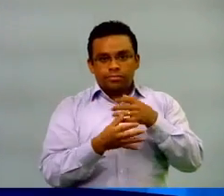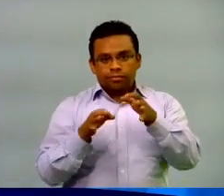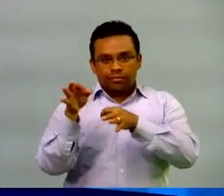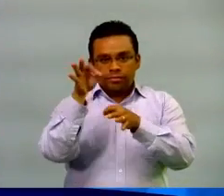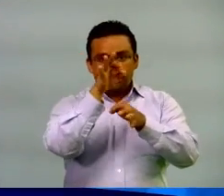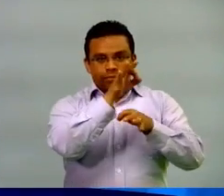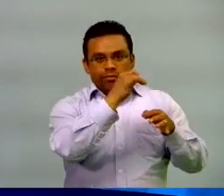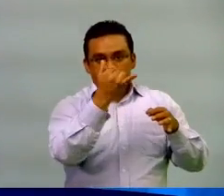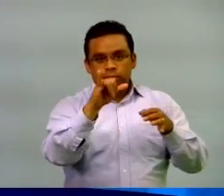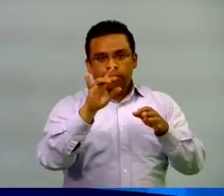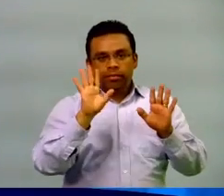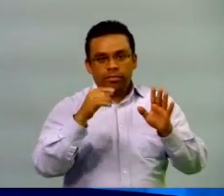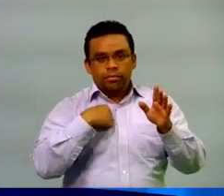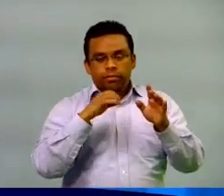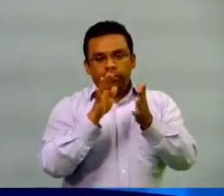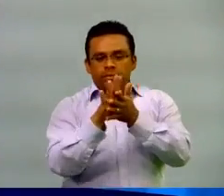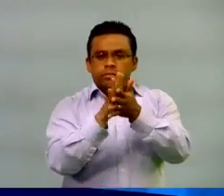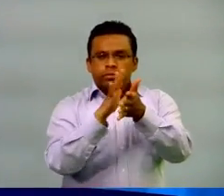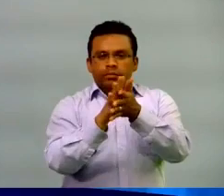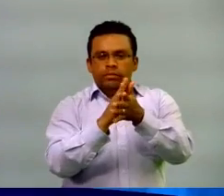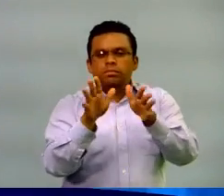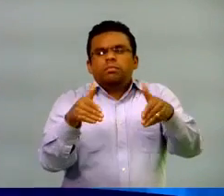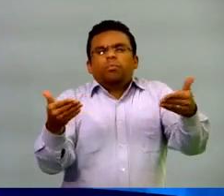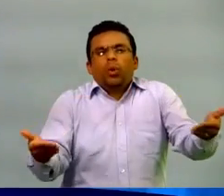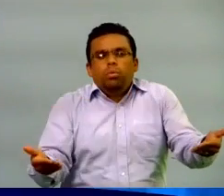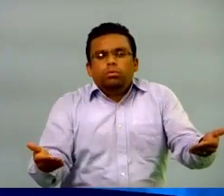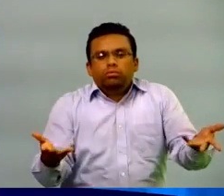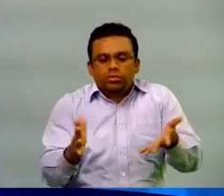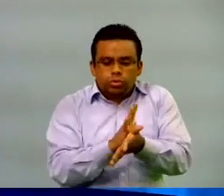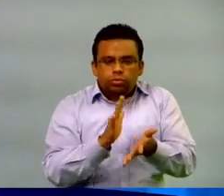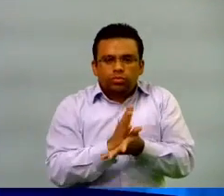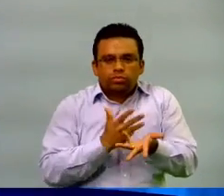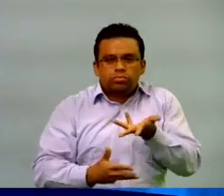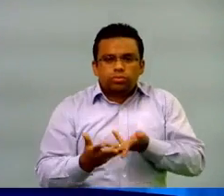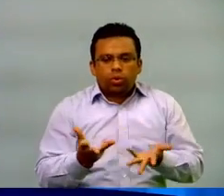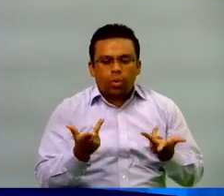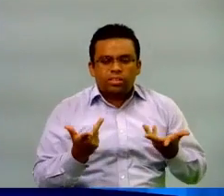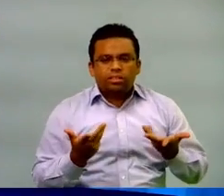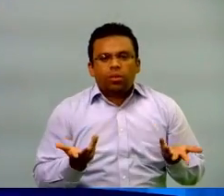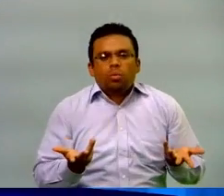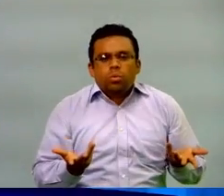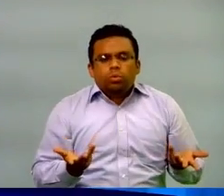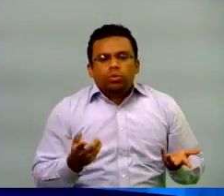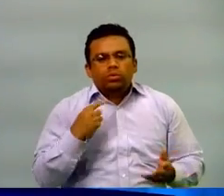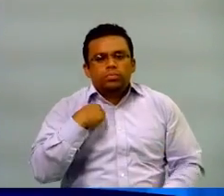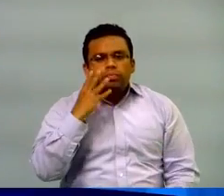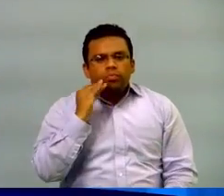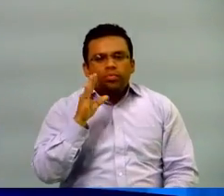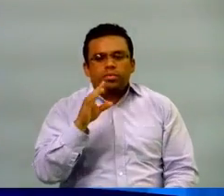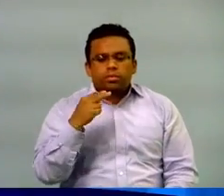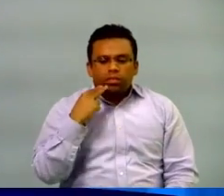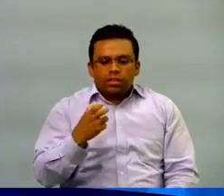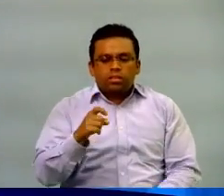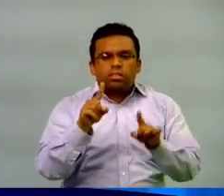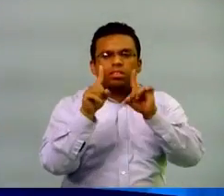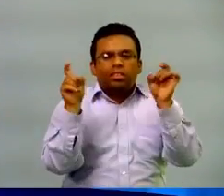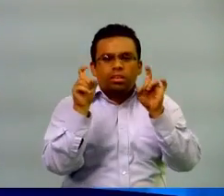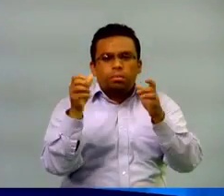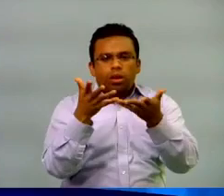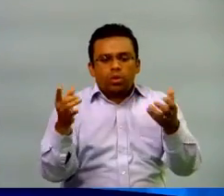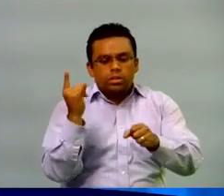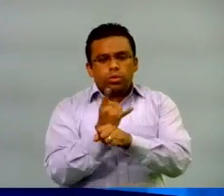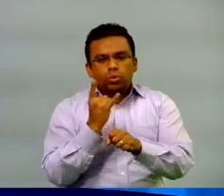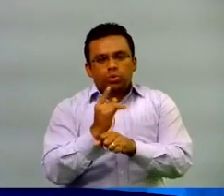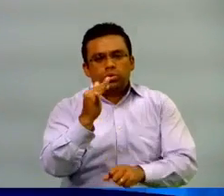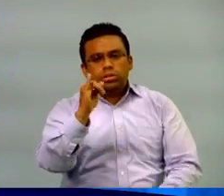Muchas son las historias, pero cuéntanos, compártenos, por favor, algunas historias destacadas en este tema de uso de TIC en